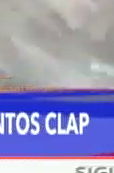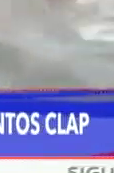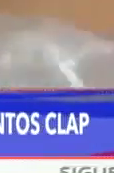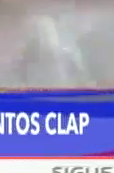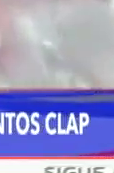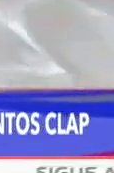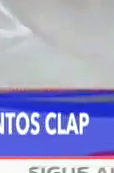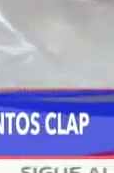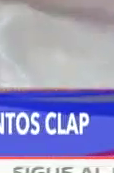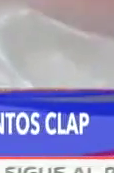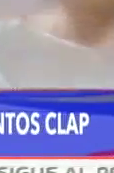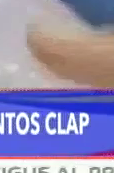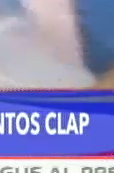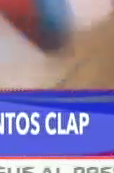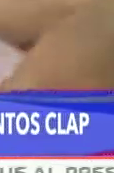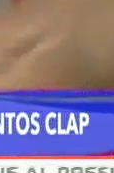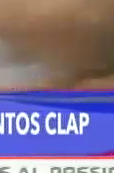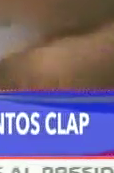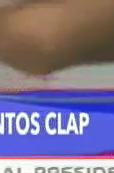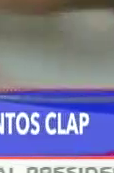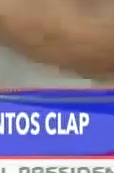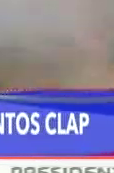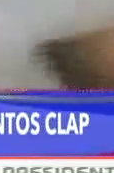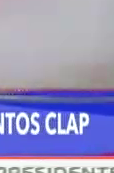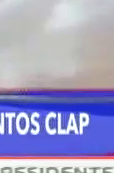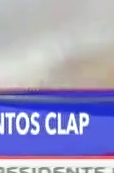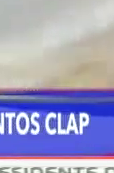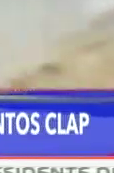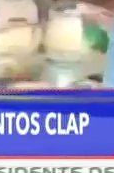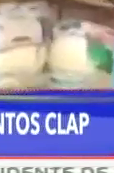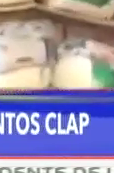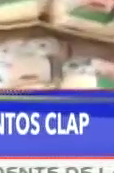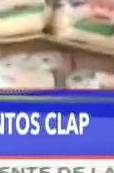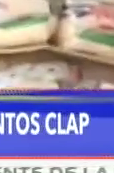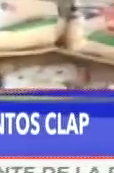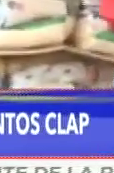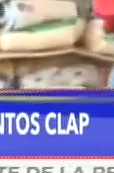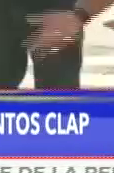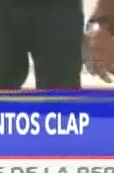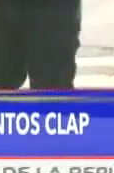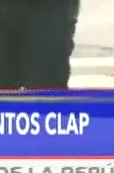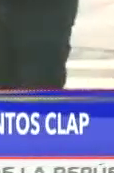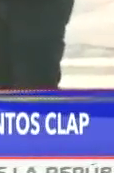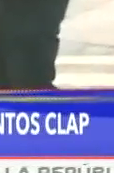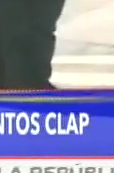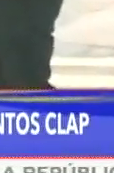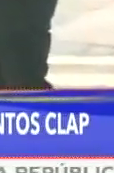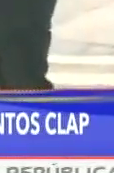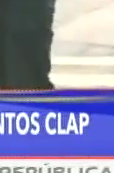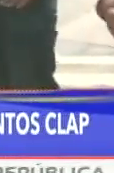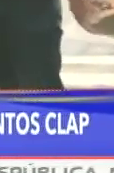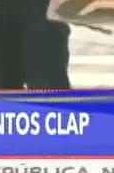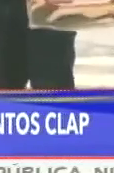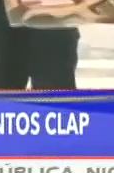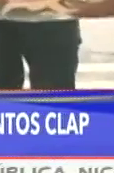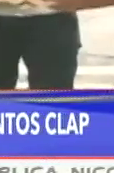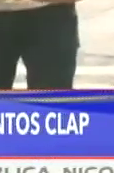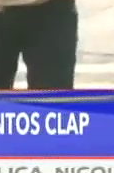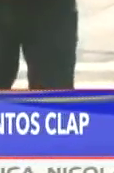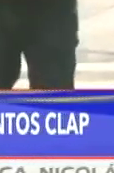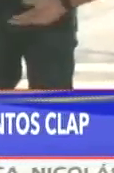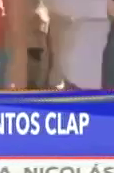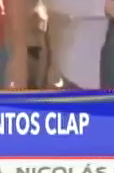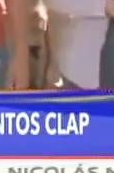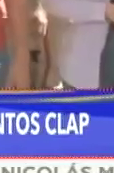y mujeres de Cojedes, que de manera leal, de manera disciplinada y organizada, asumimos cada responsabilidad. Bueno, presidente, nos